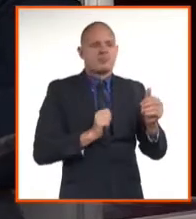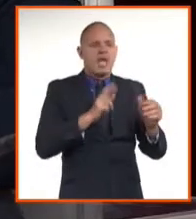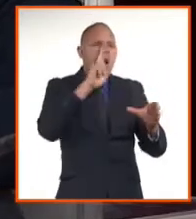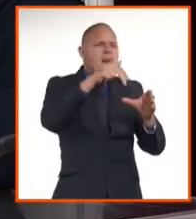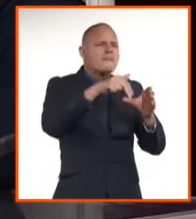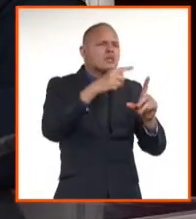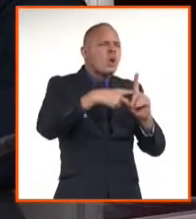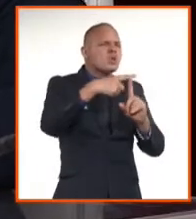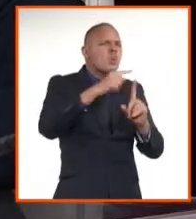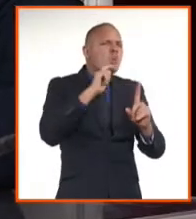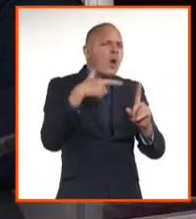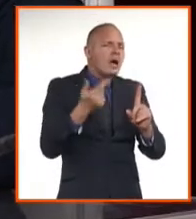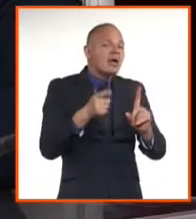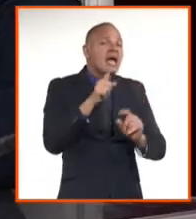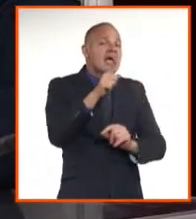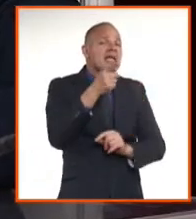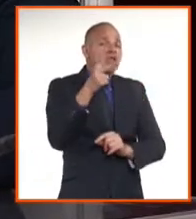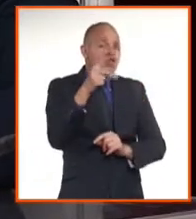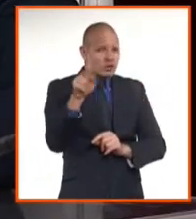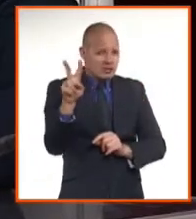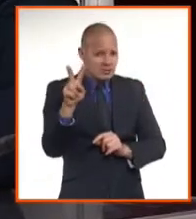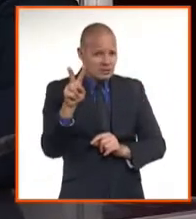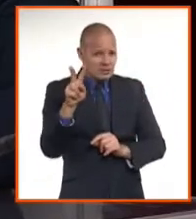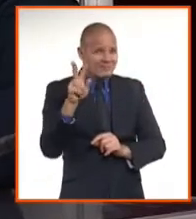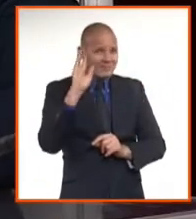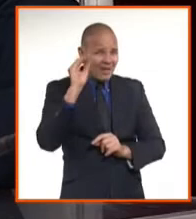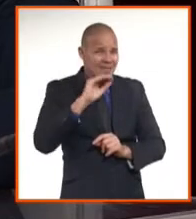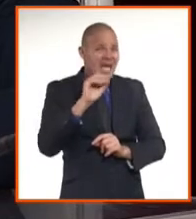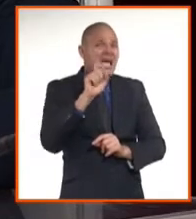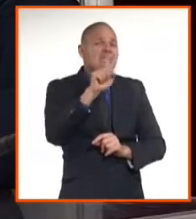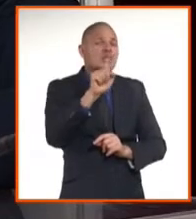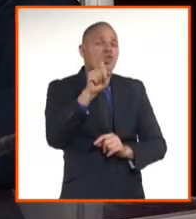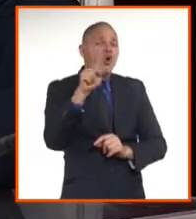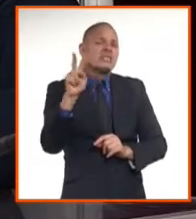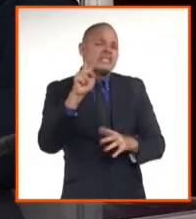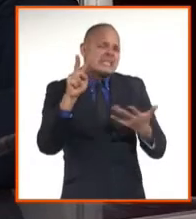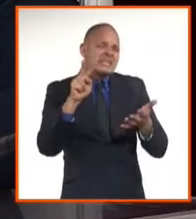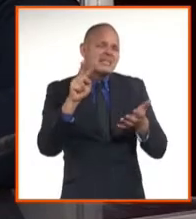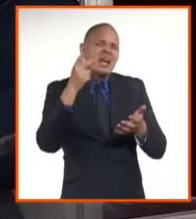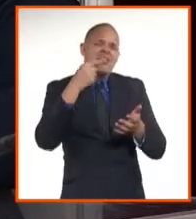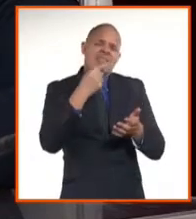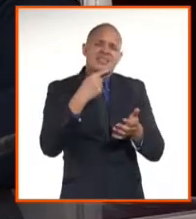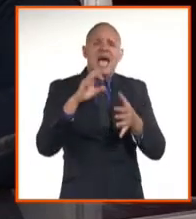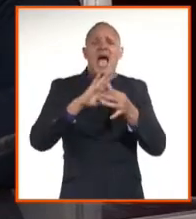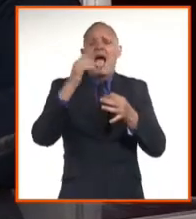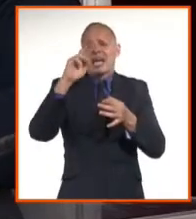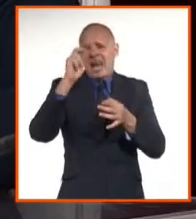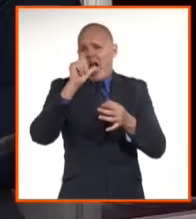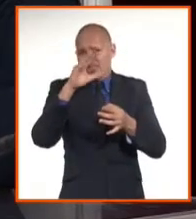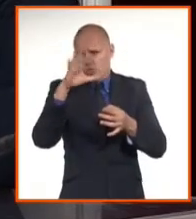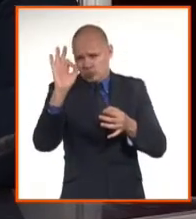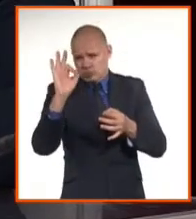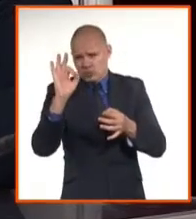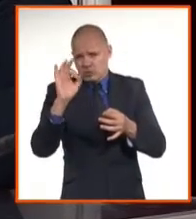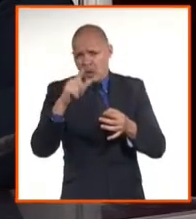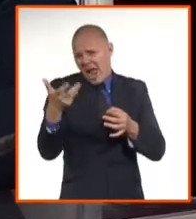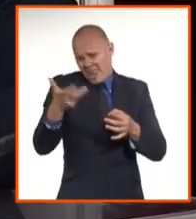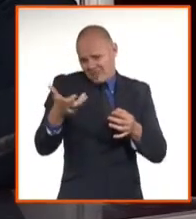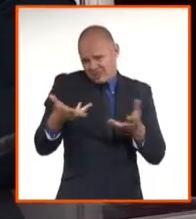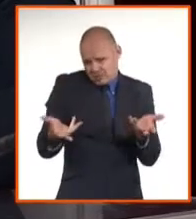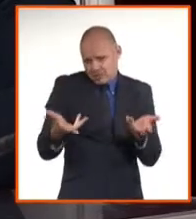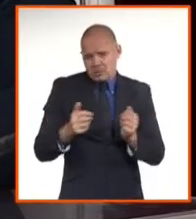ese momento, específicamente, ocurre una falla, una rotura en uno de los codos de las líneas de recirculación de